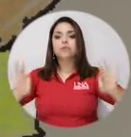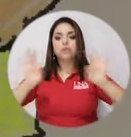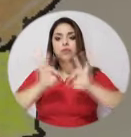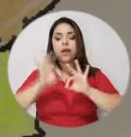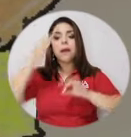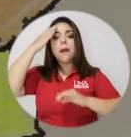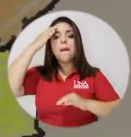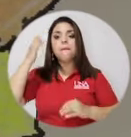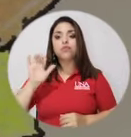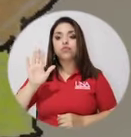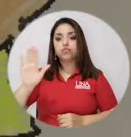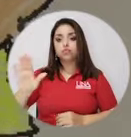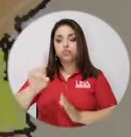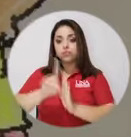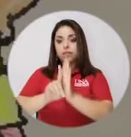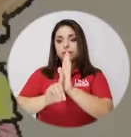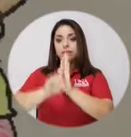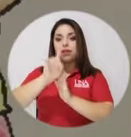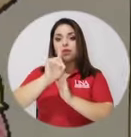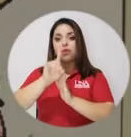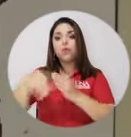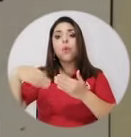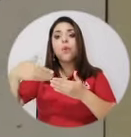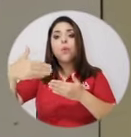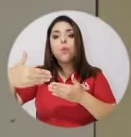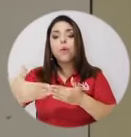familiar es importantísimo desde el punto de